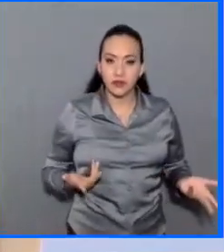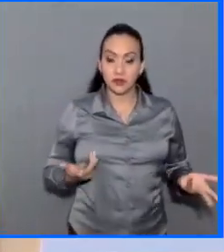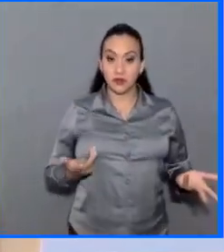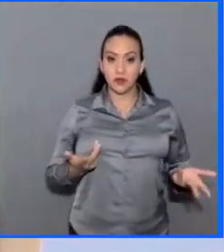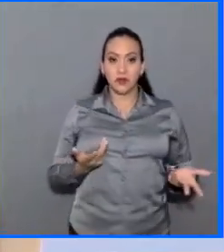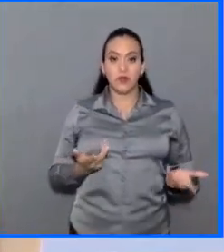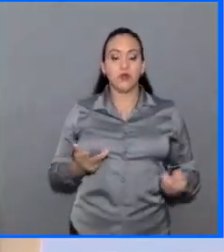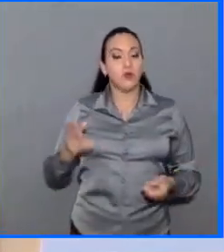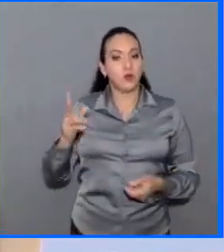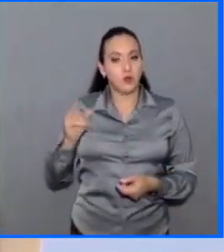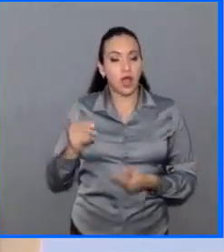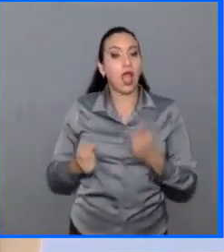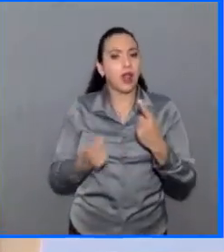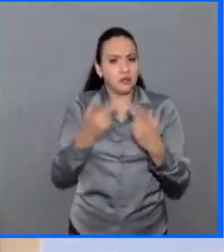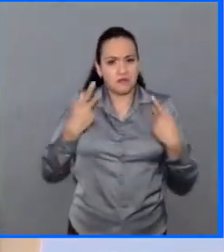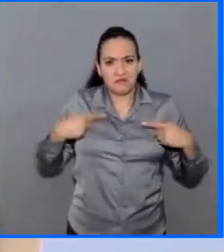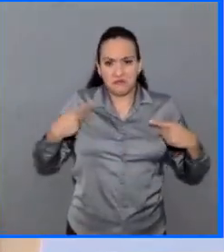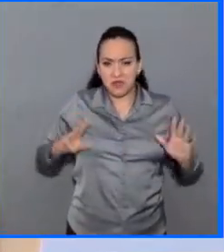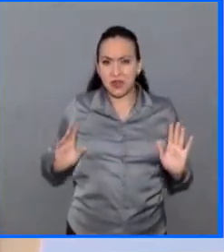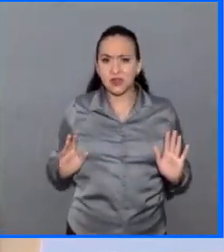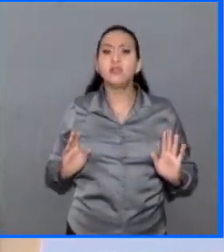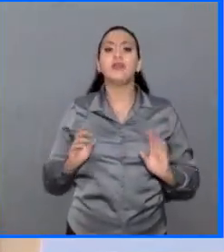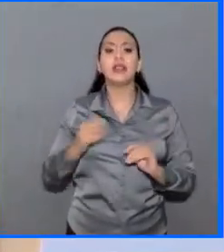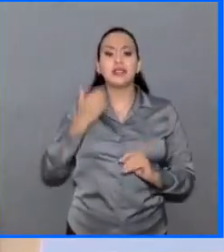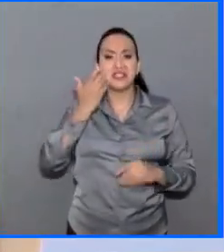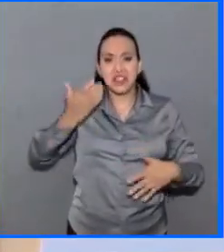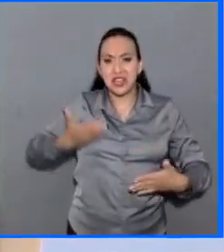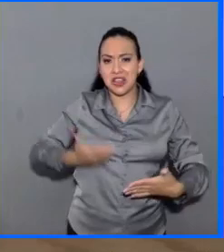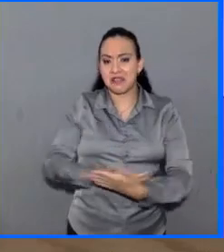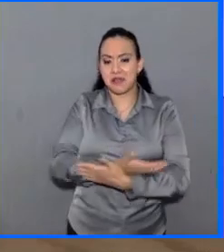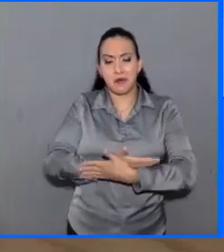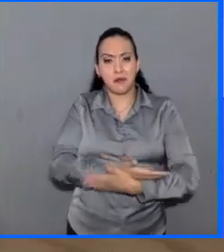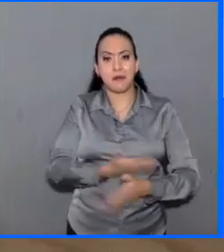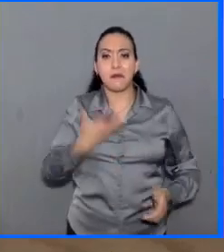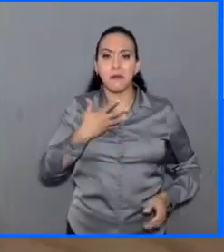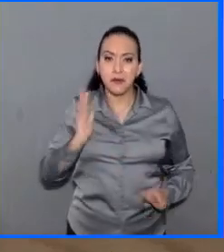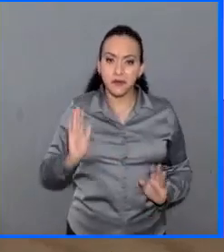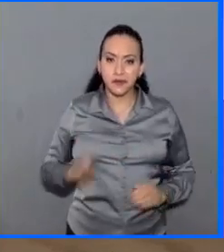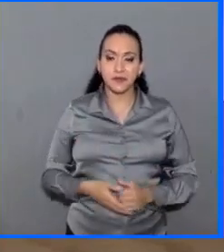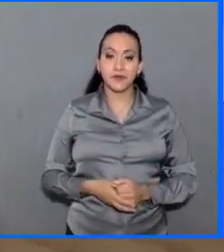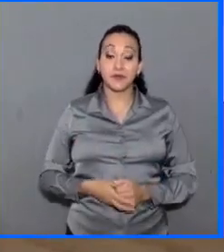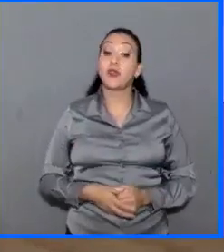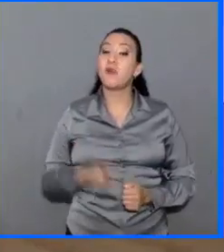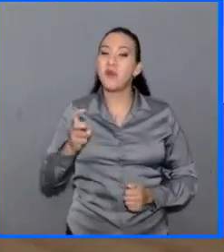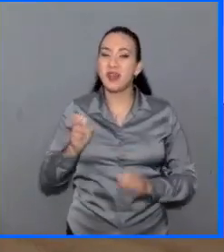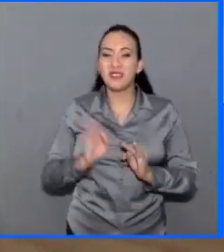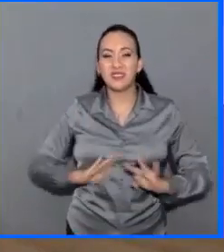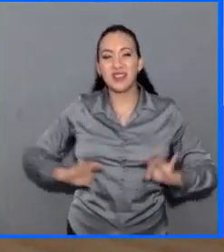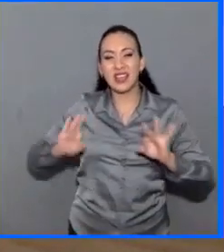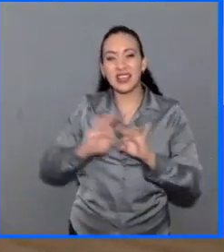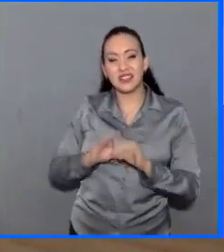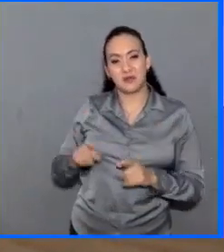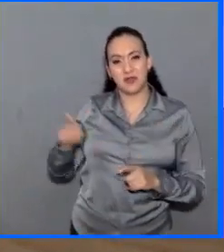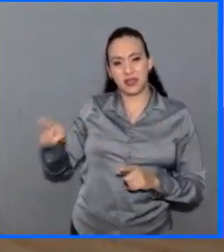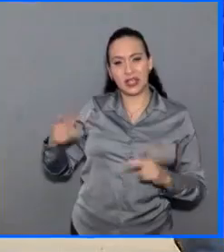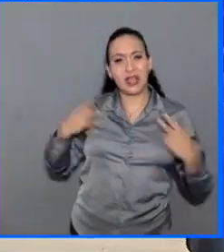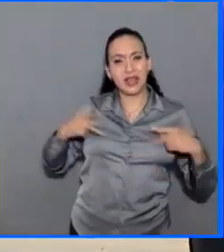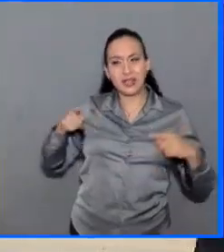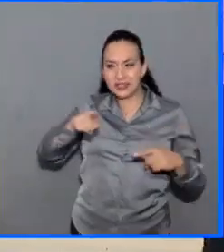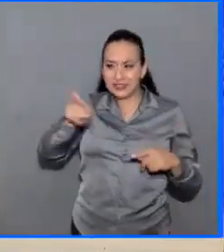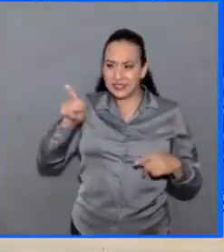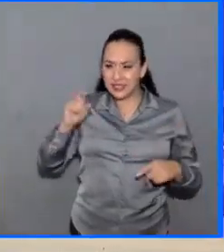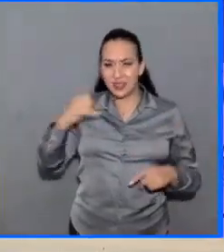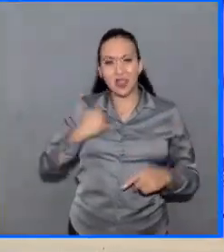prácticas sexuales vinculadas a la reproducción. Llamaron a desestigmatizar las prácticas de la diversidad sexual y derribar